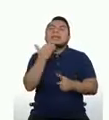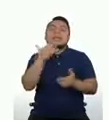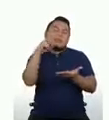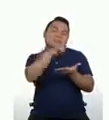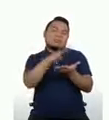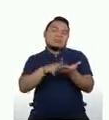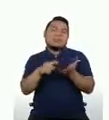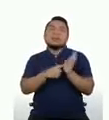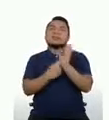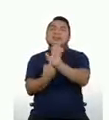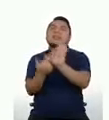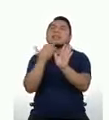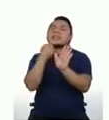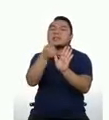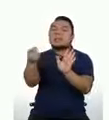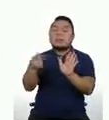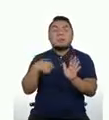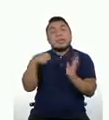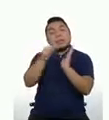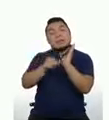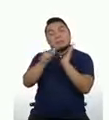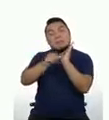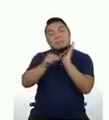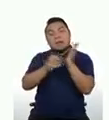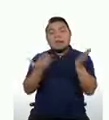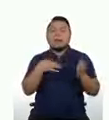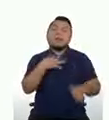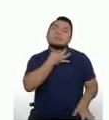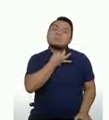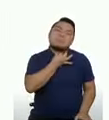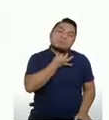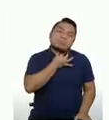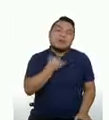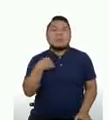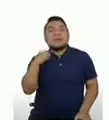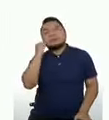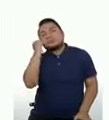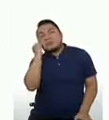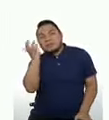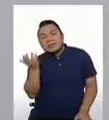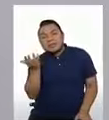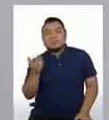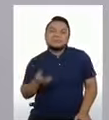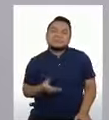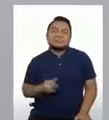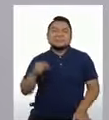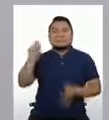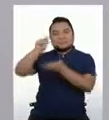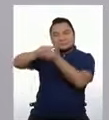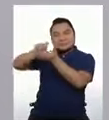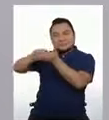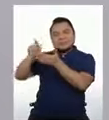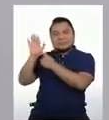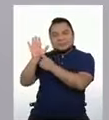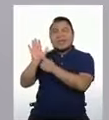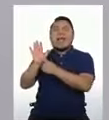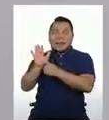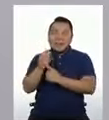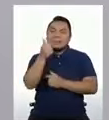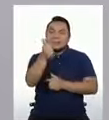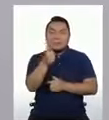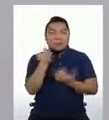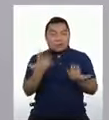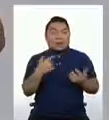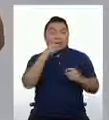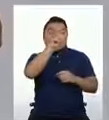este texto? Mi hermana y hermano, mi abuelito, mis sobrinos. Bien, para completar las